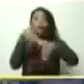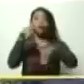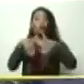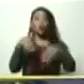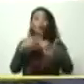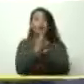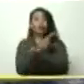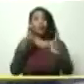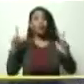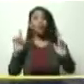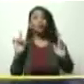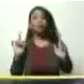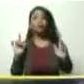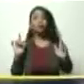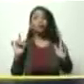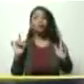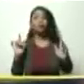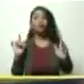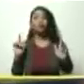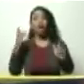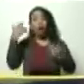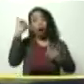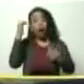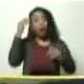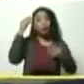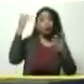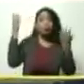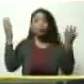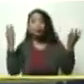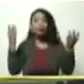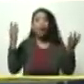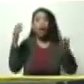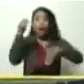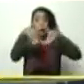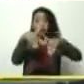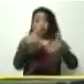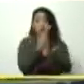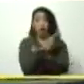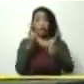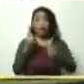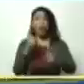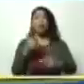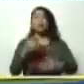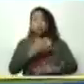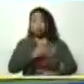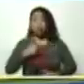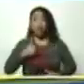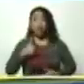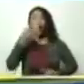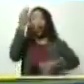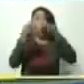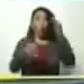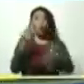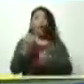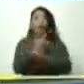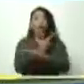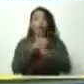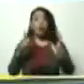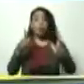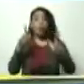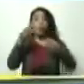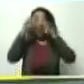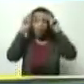sanciones ahí está el dilema elecciones libres quieren justas y transparentes elecciones libres de sanciones